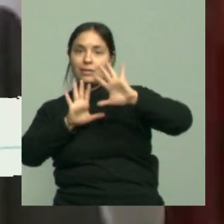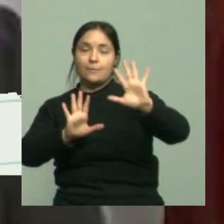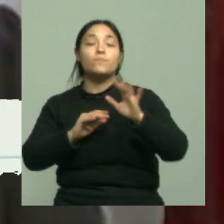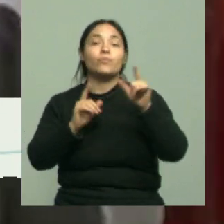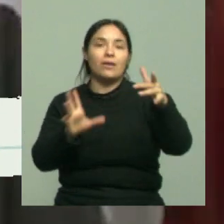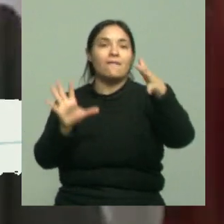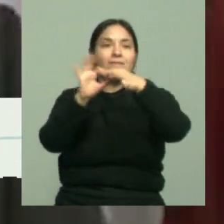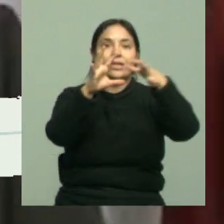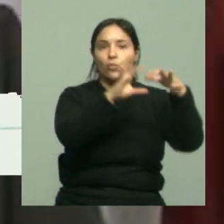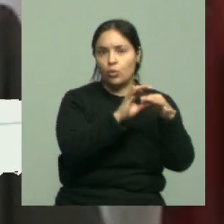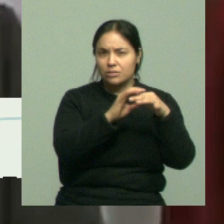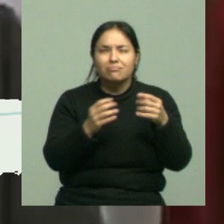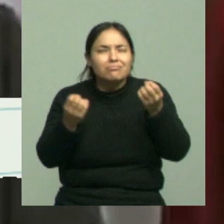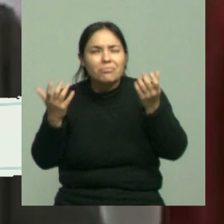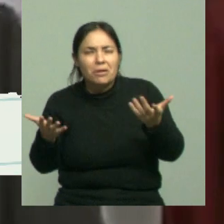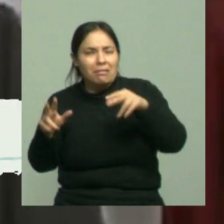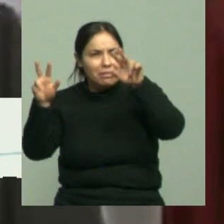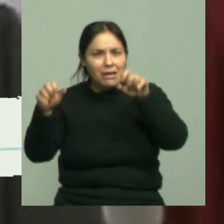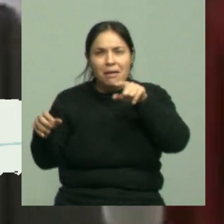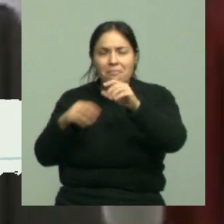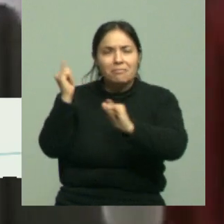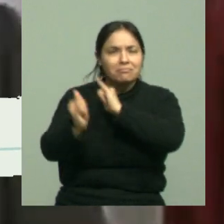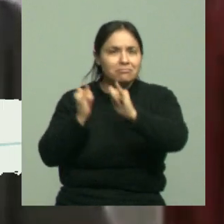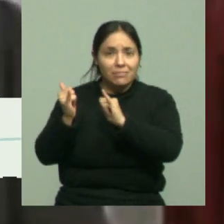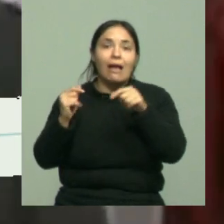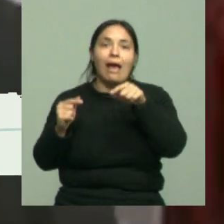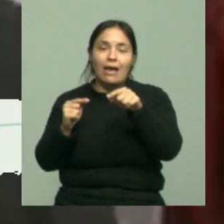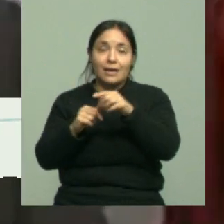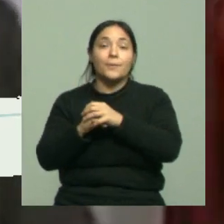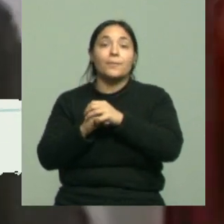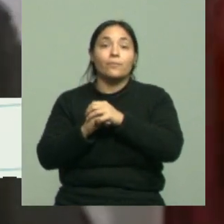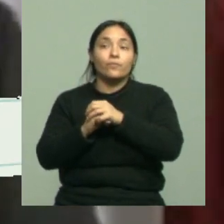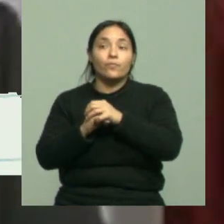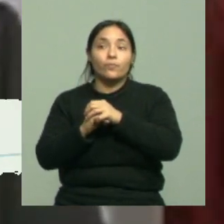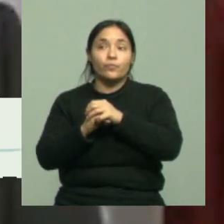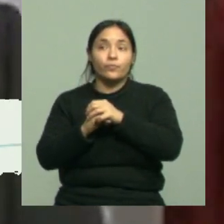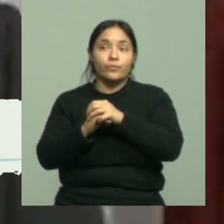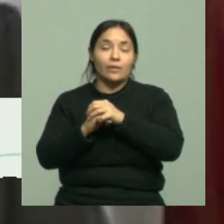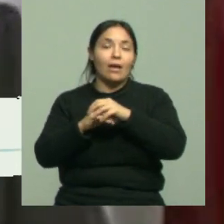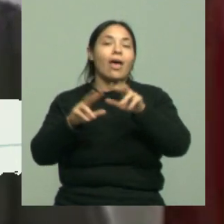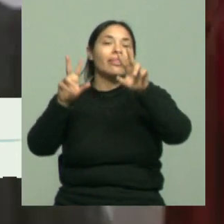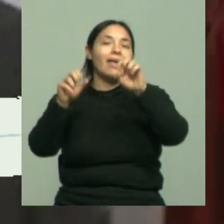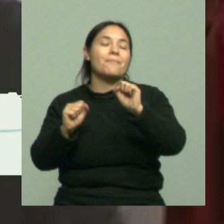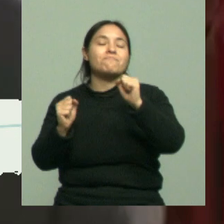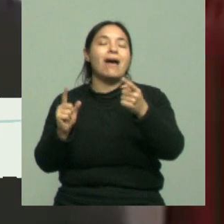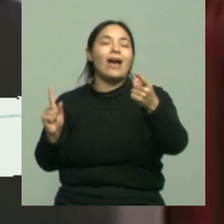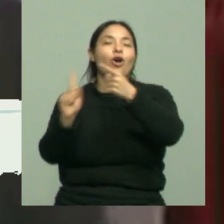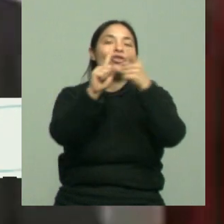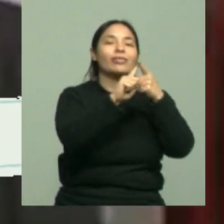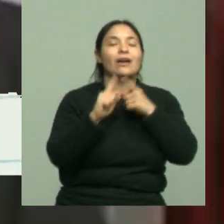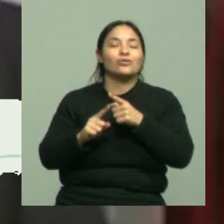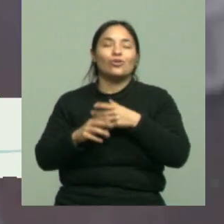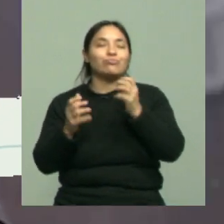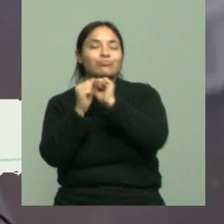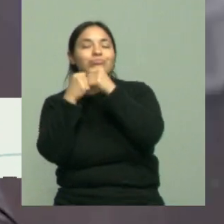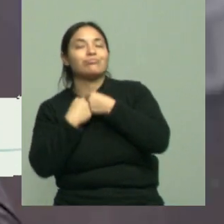¿Por qué hago este paralelo? Porque es ahí donde se empiezan a dar y articular acciones en materia de diplomacia silenciosa, algo que me parece